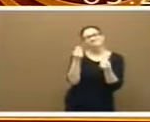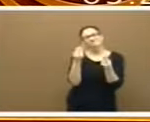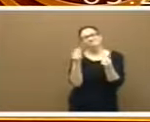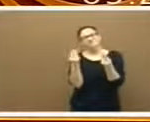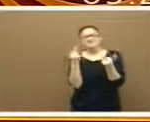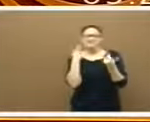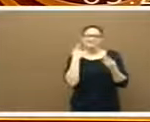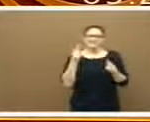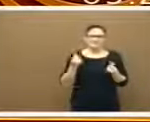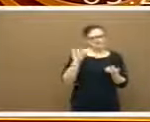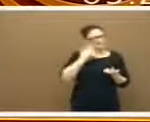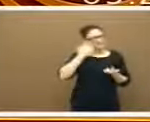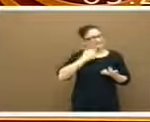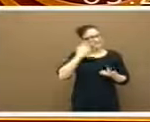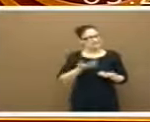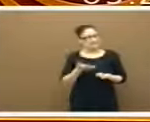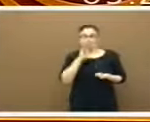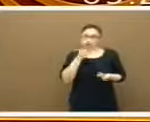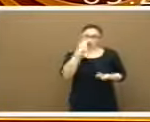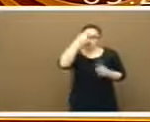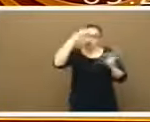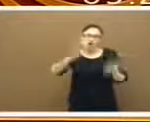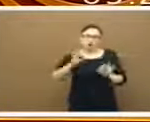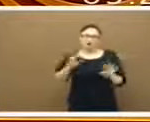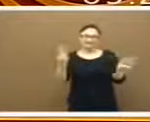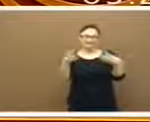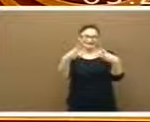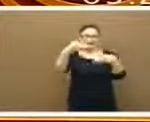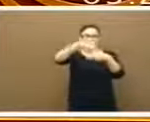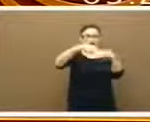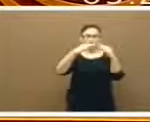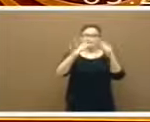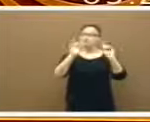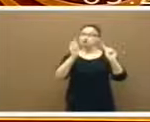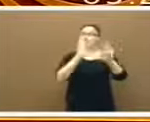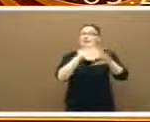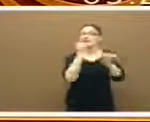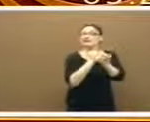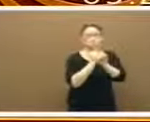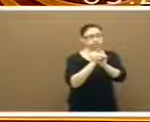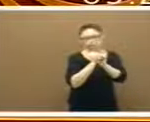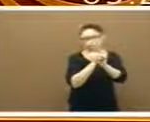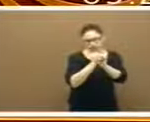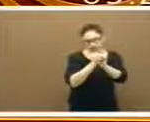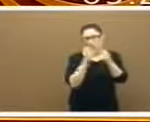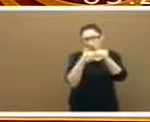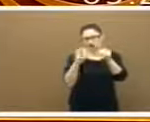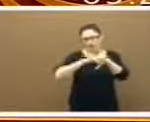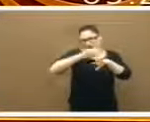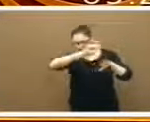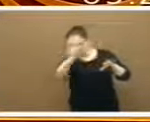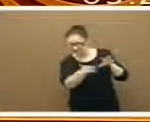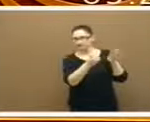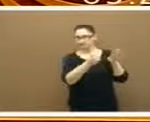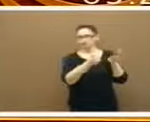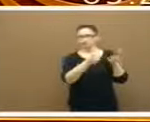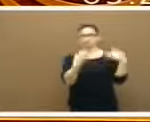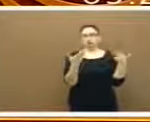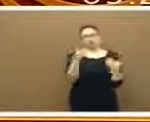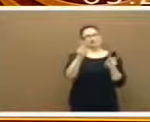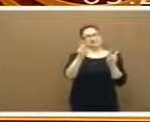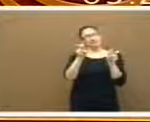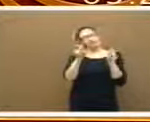chirría un poco en el sentido de que, lógicamente, no se va a utilizar solamente para el teletrabajo. Va a ser un... y ahí algún tipo de agravio, no sé, no, exactamente no lo tengo demasiado